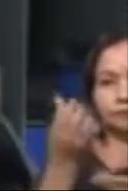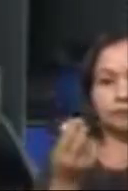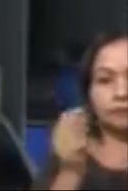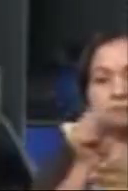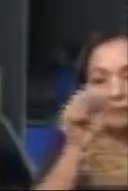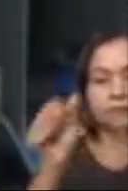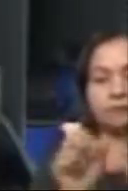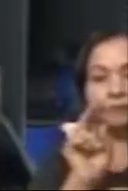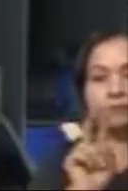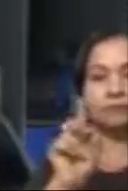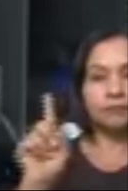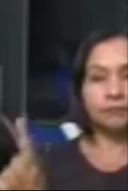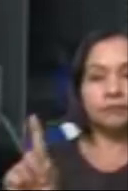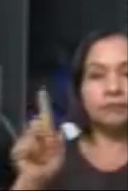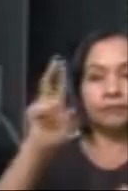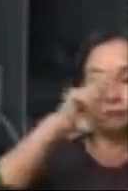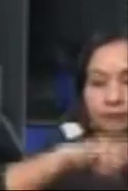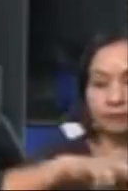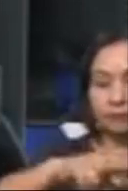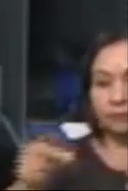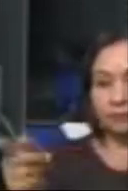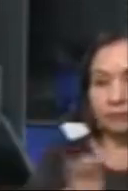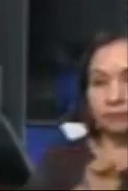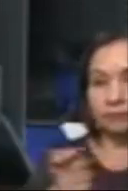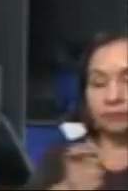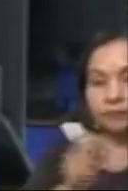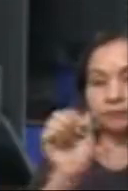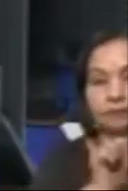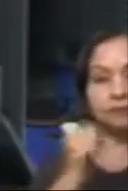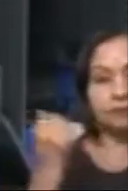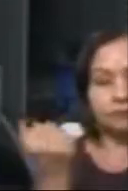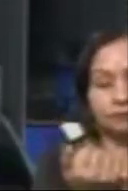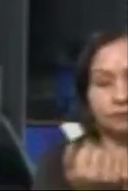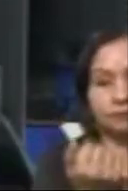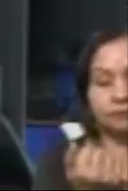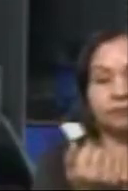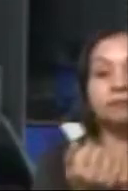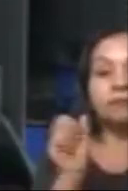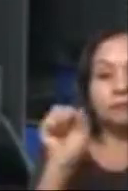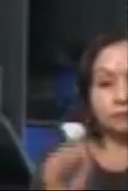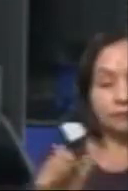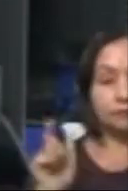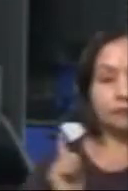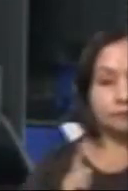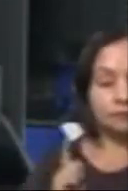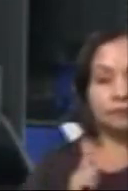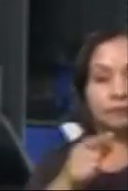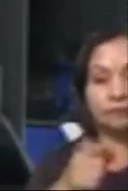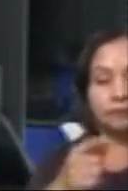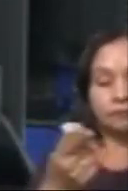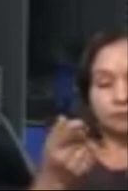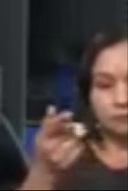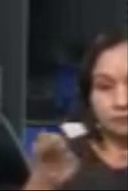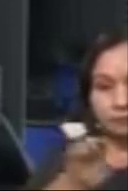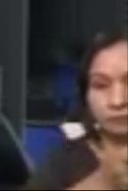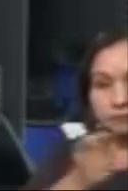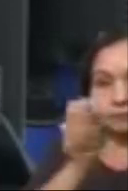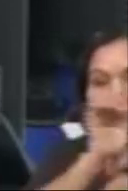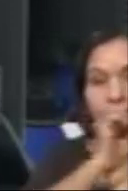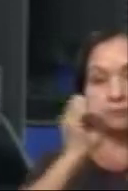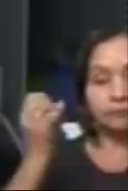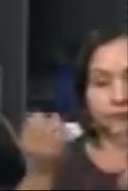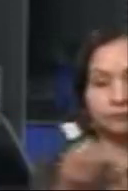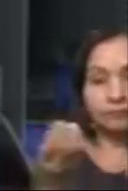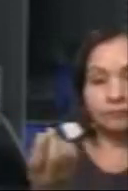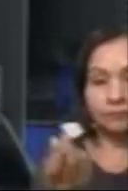artículo 21, la normativa del Departamento de Asociaciones Civiles sin fines de lucro para la regulación de organismos sin